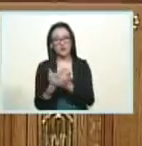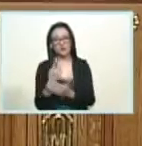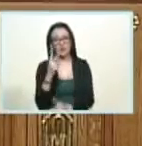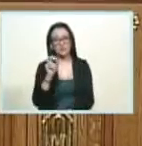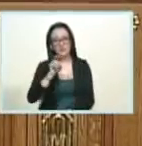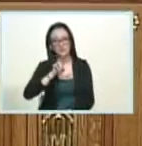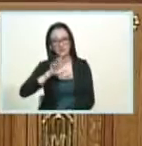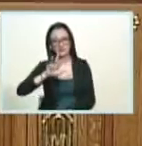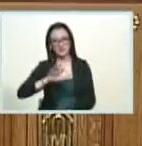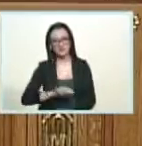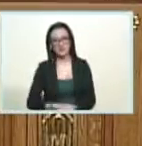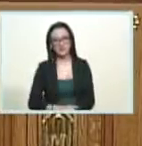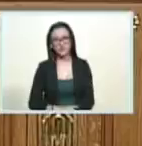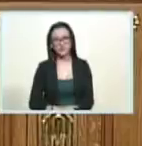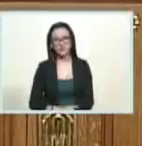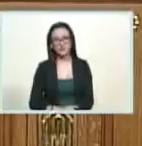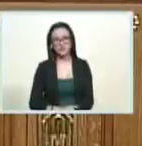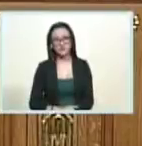2019-2025.